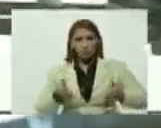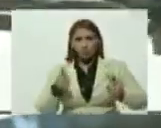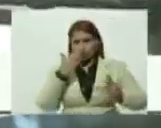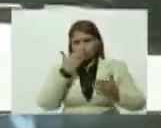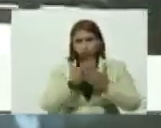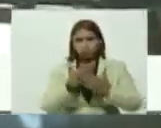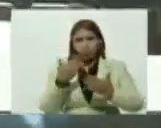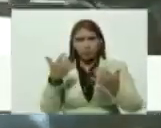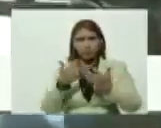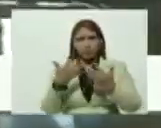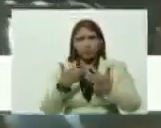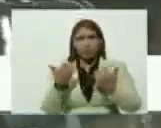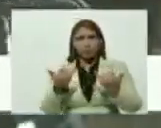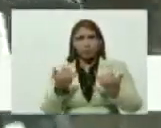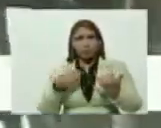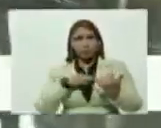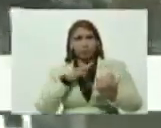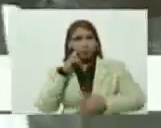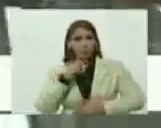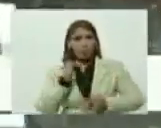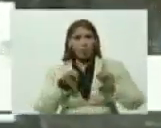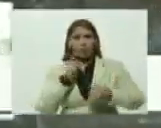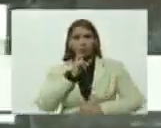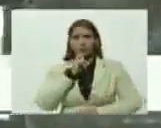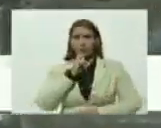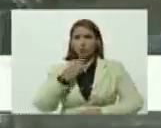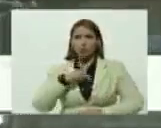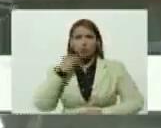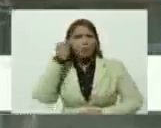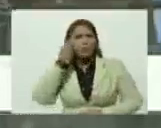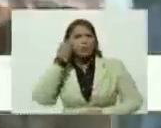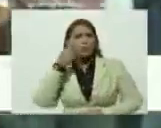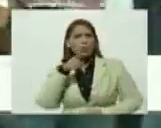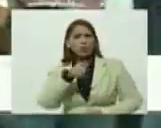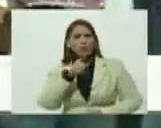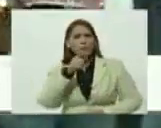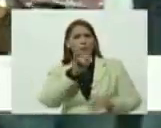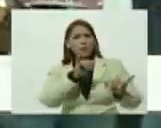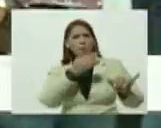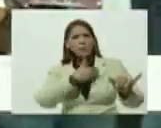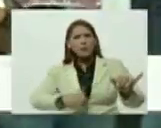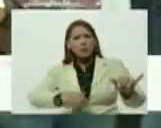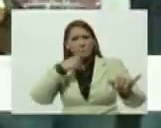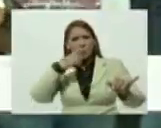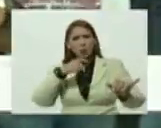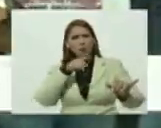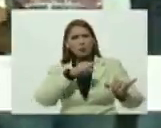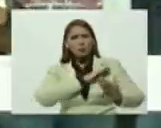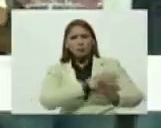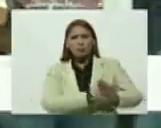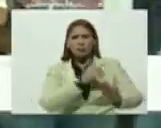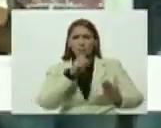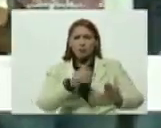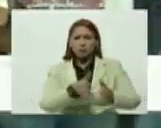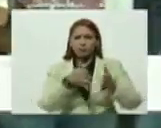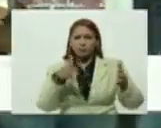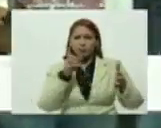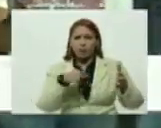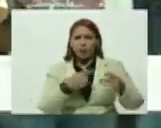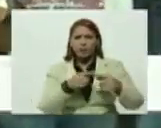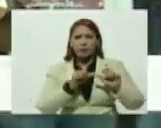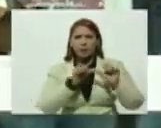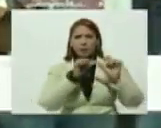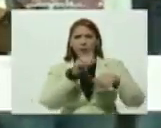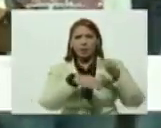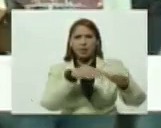frente de esta batalla. Presidente, cuando nosotros vemos alguna dificultad, pensamos en usted, presidente Nicolás Maduro, en su fortaleza, en su grandeza, para seguir